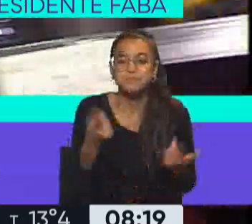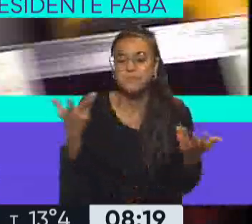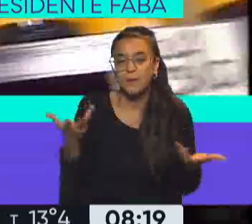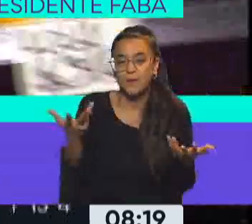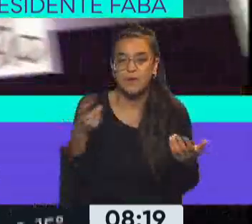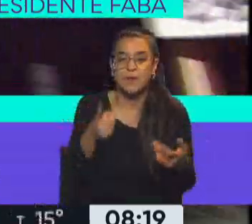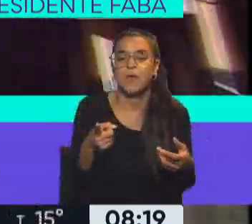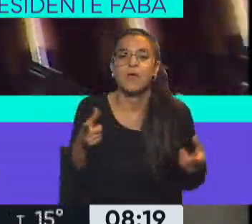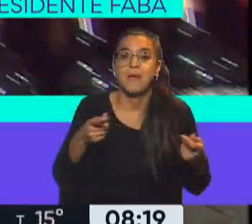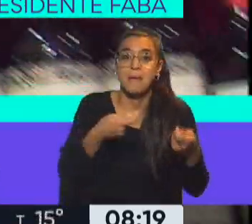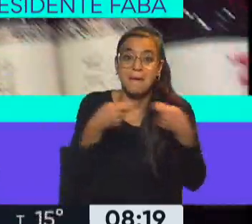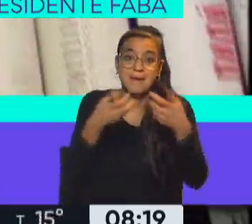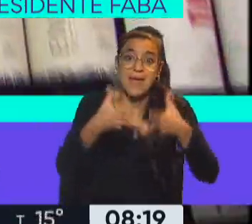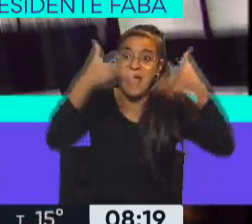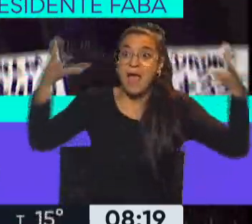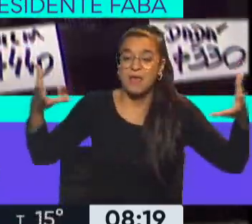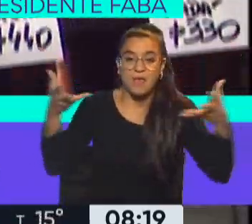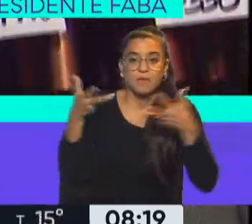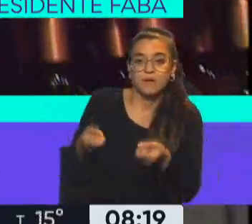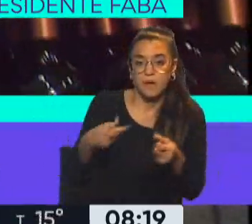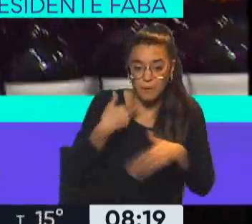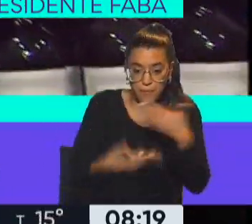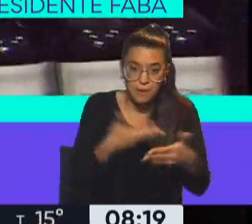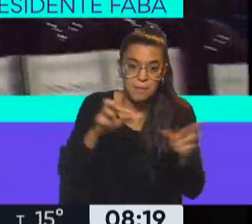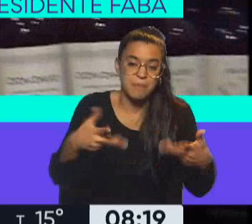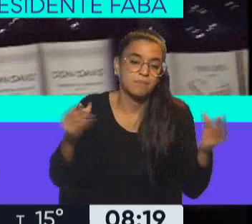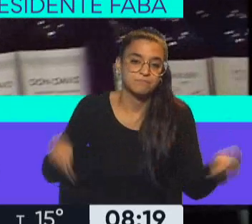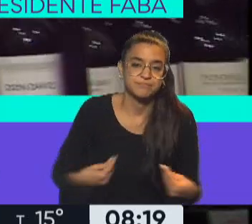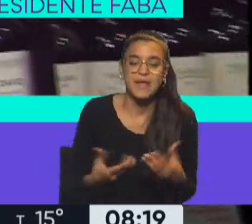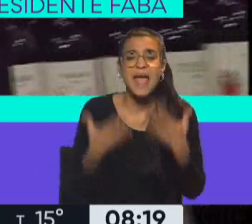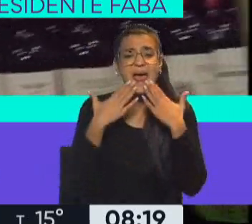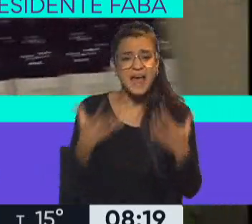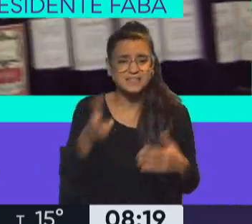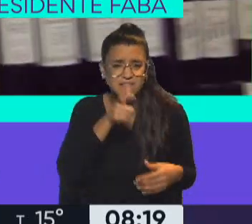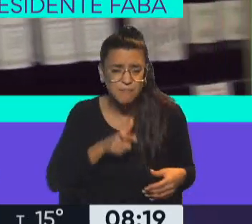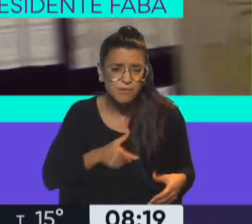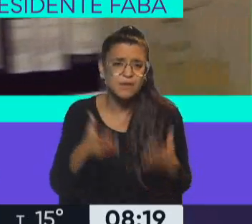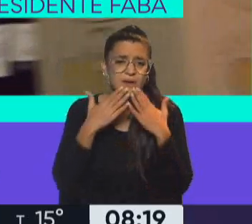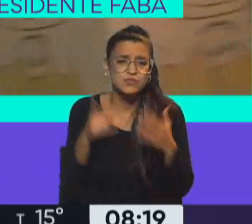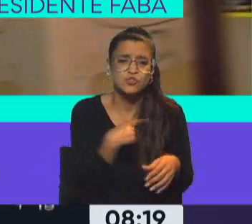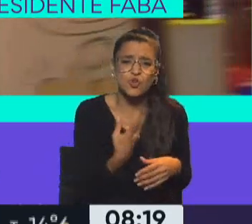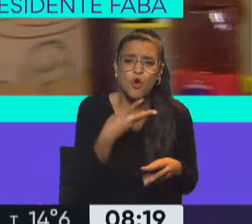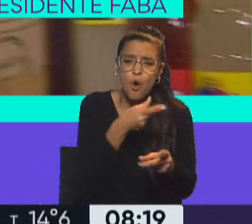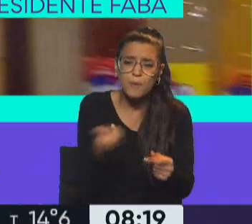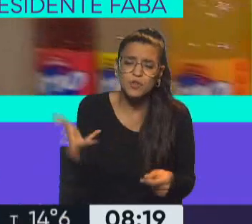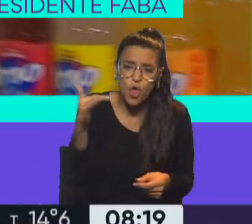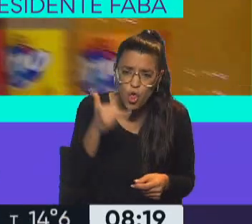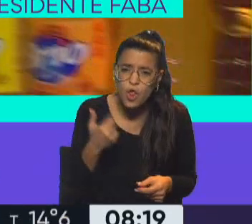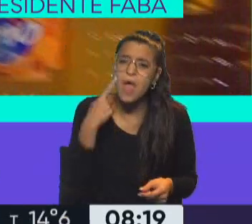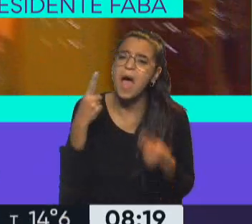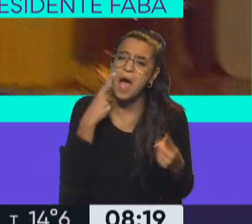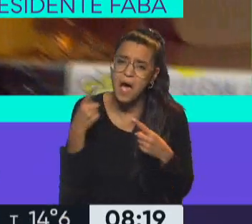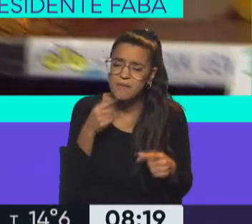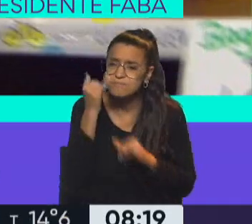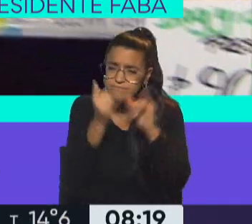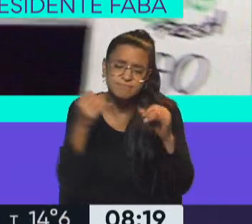el monopolio no acompaña nos ayuda a fracasar en el programa fernando gracias por esta respuesta de los que hacemos las compras todos los días nos vemos identificados con lo que usted